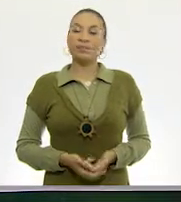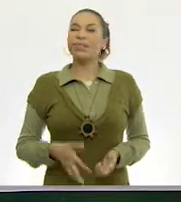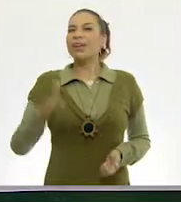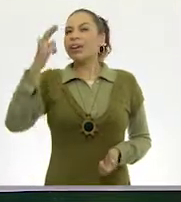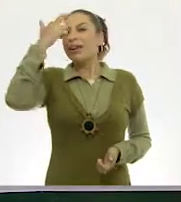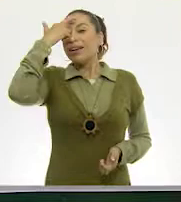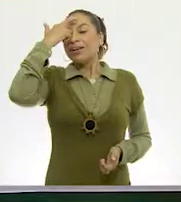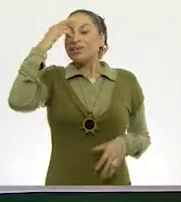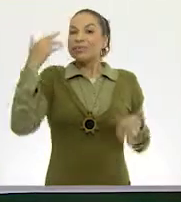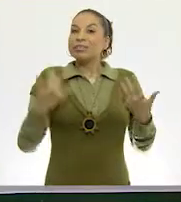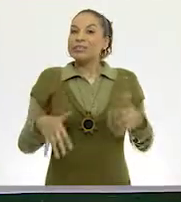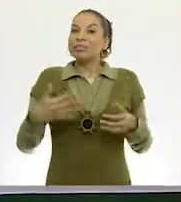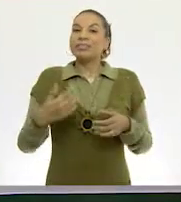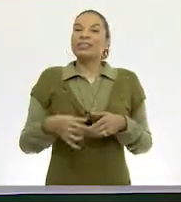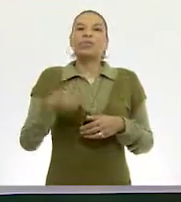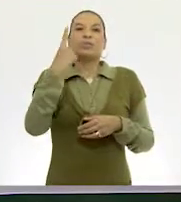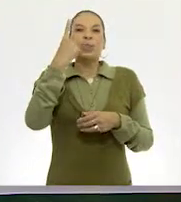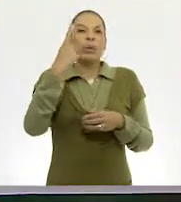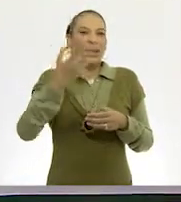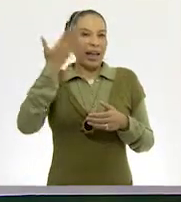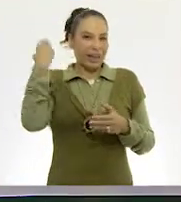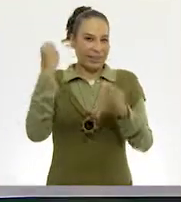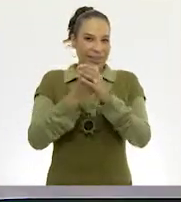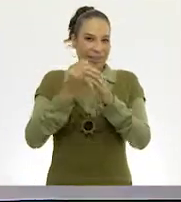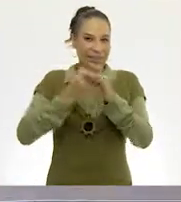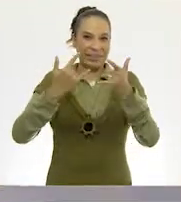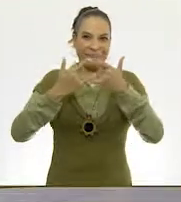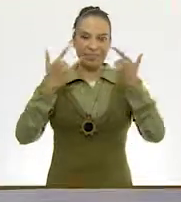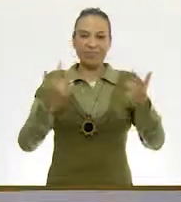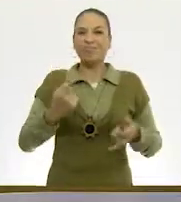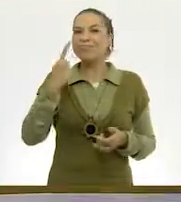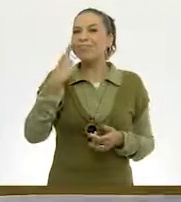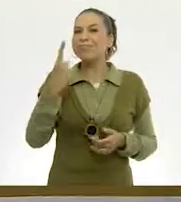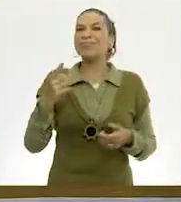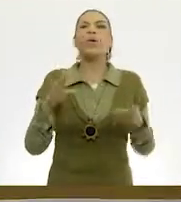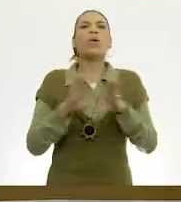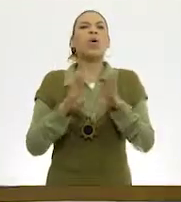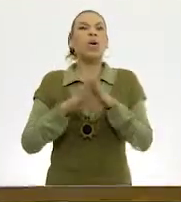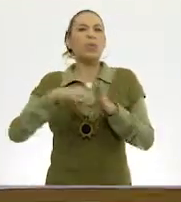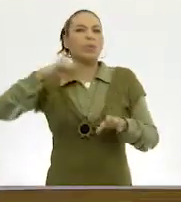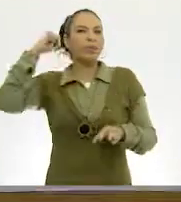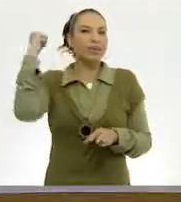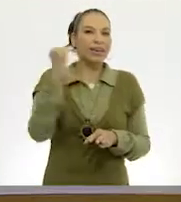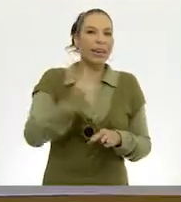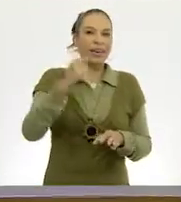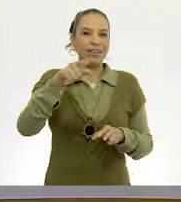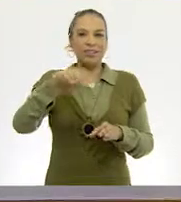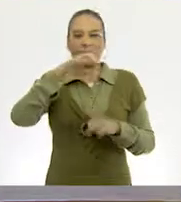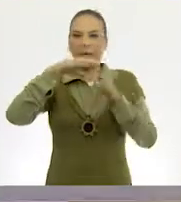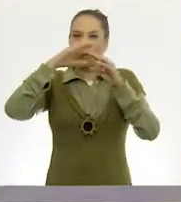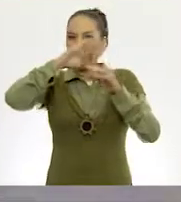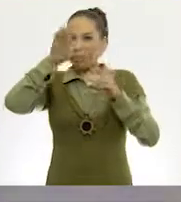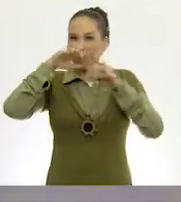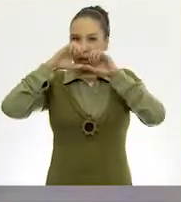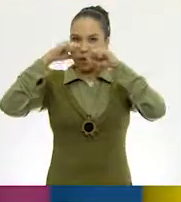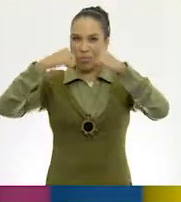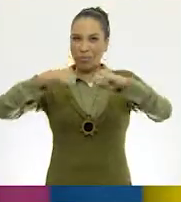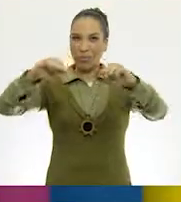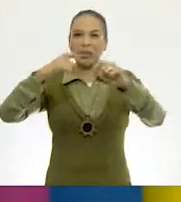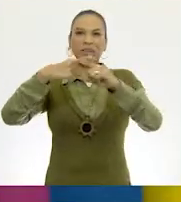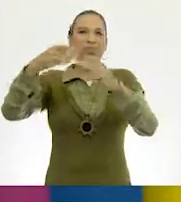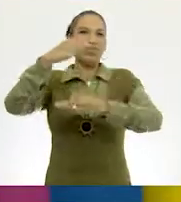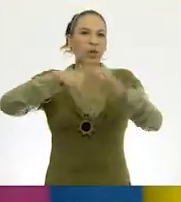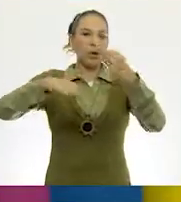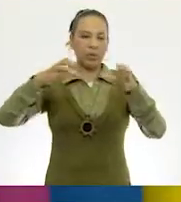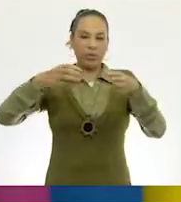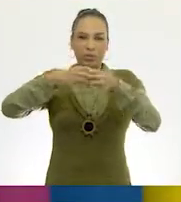Recuerdo que precisamente en una de las clases de historia vimos cómo la cacería de los mamuts y de toda la